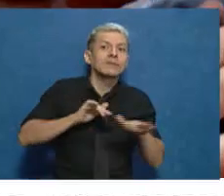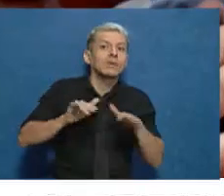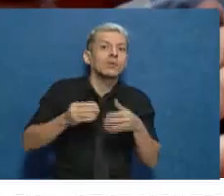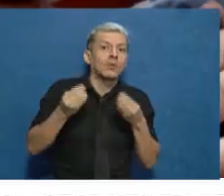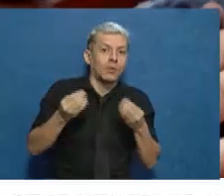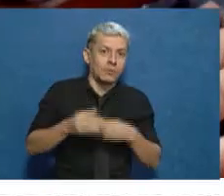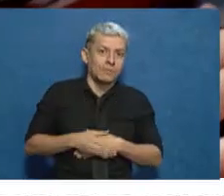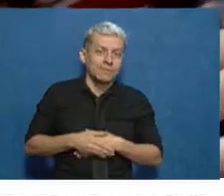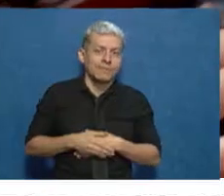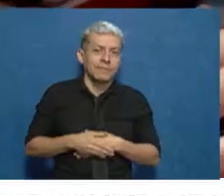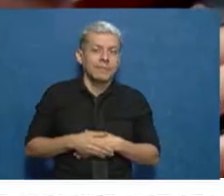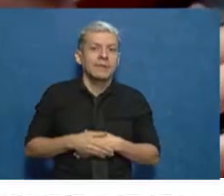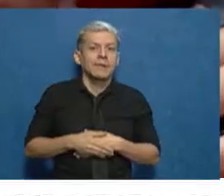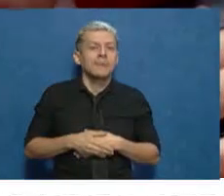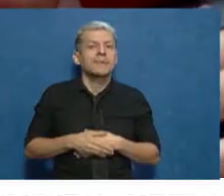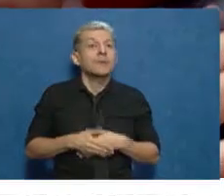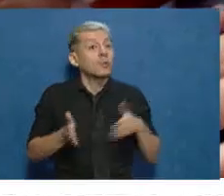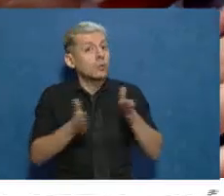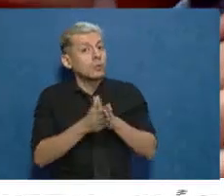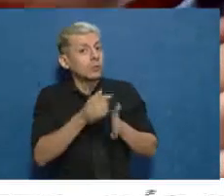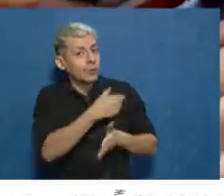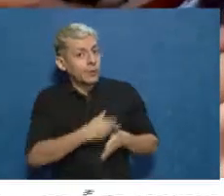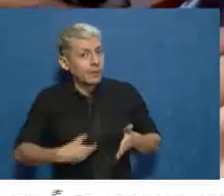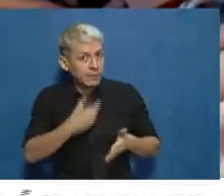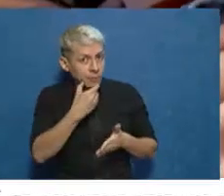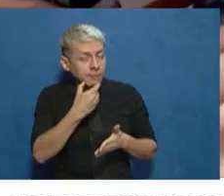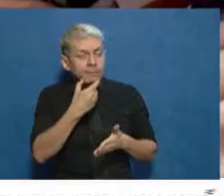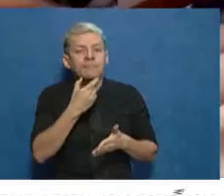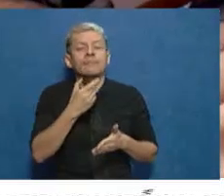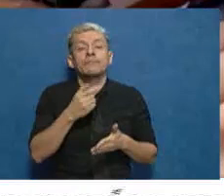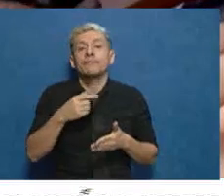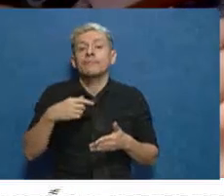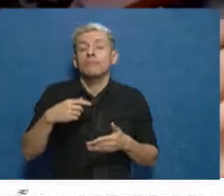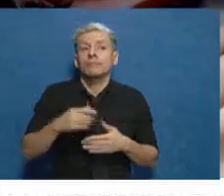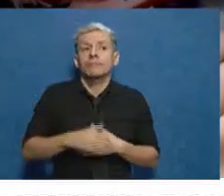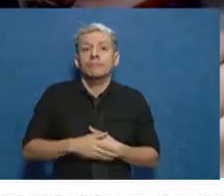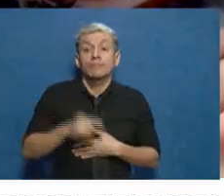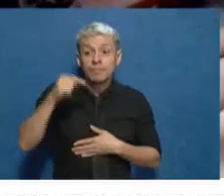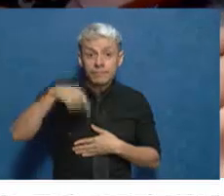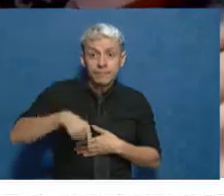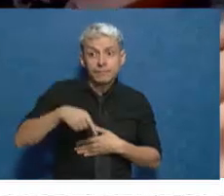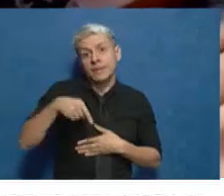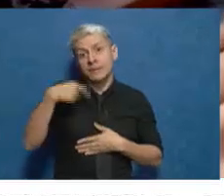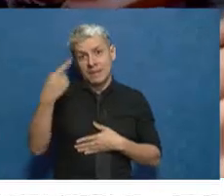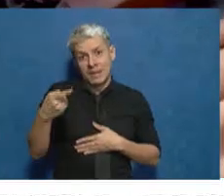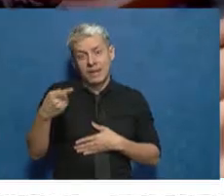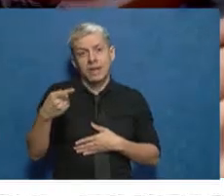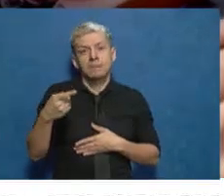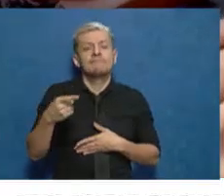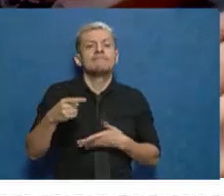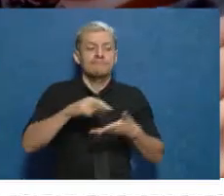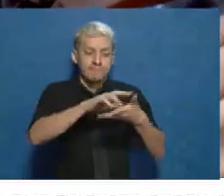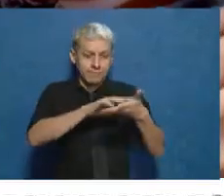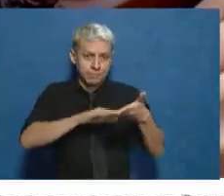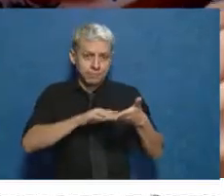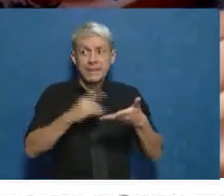gobierno provincial. Ojalá podamos avanzar de inmediato, vamos a hacer circular en el día de hoy y mañana un borrador que con el consenso